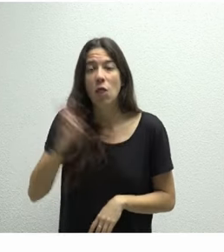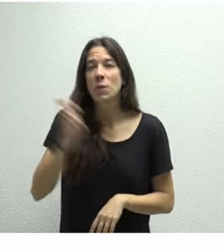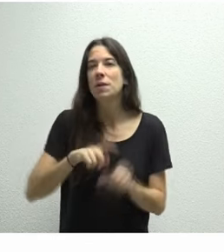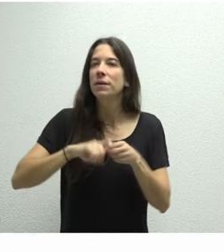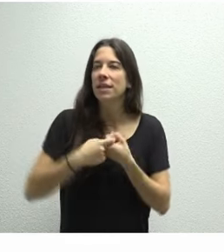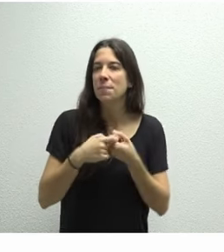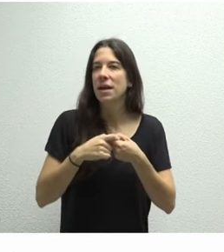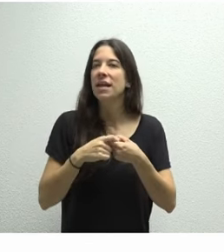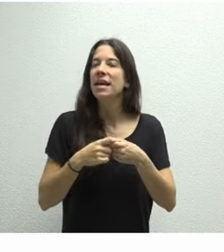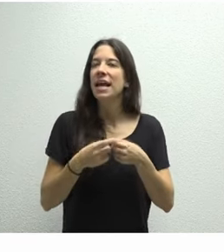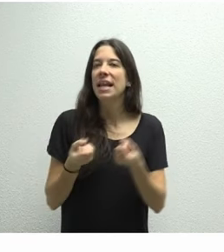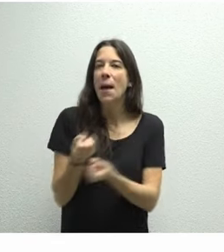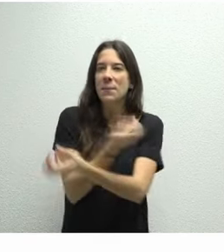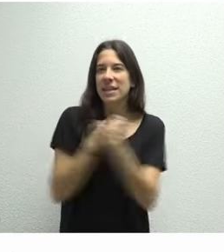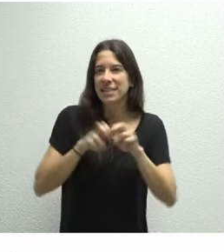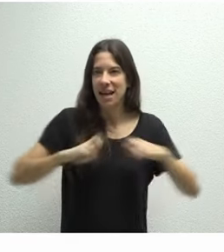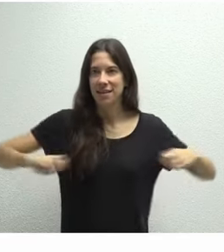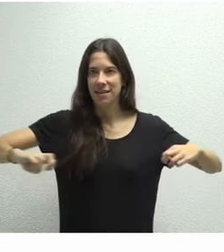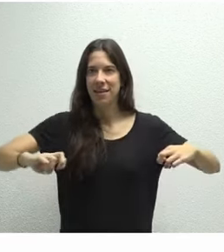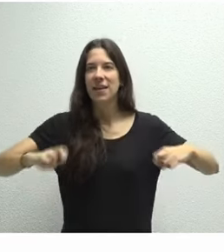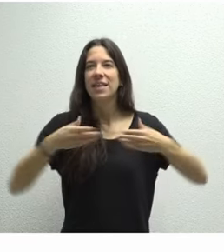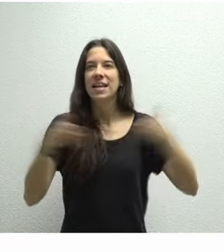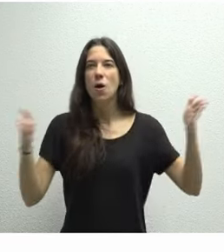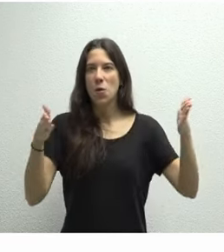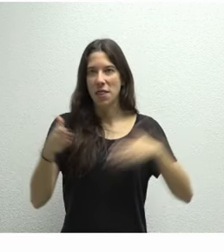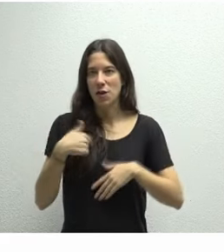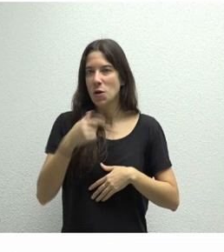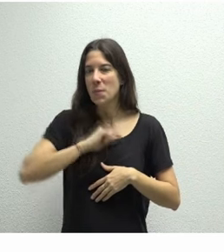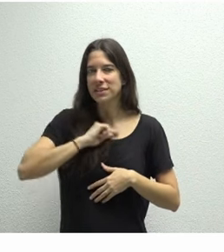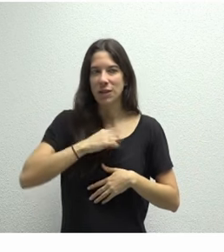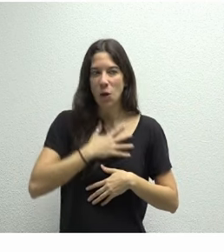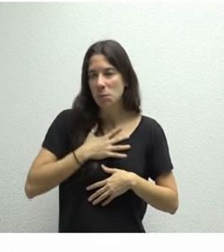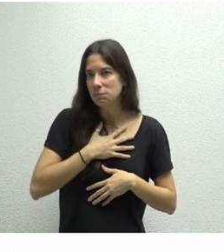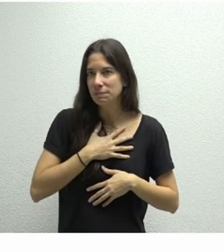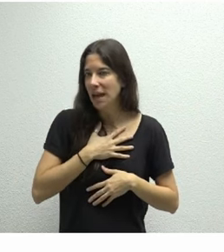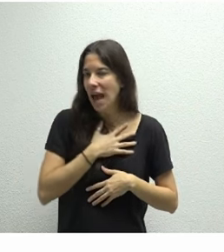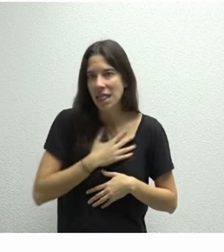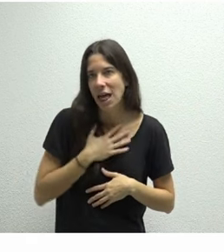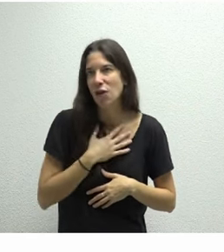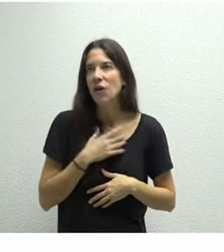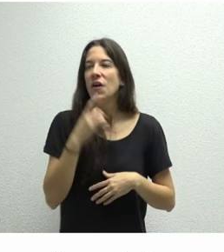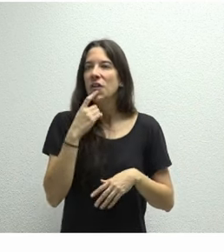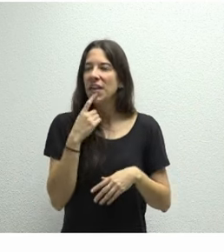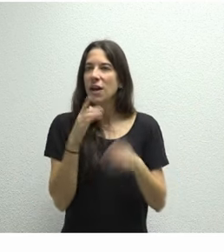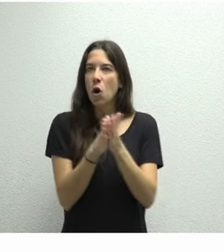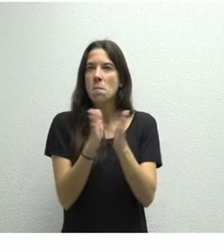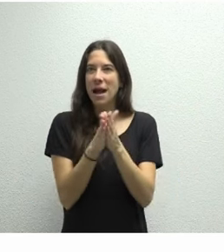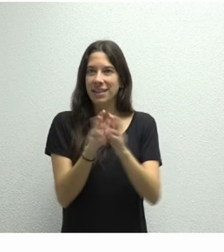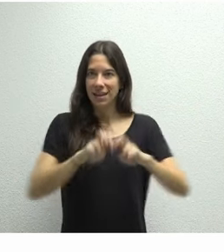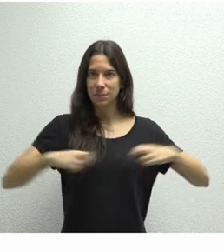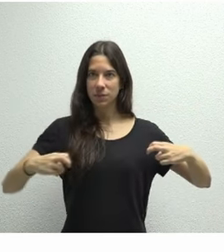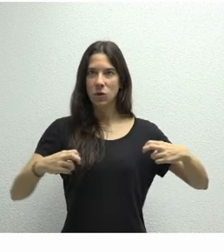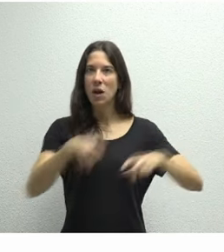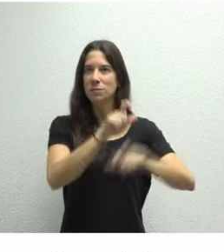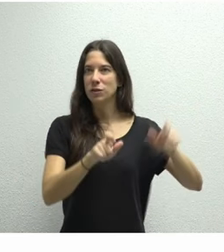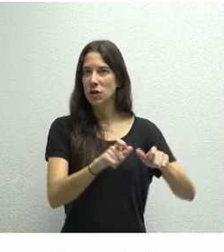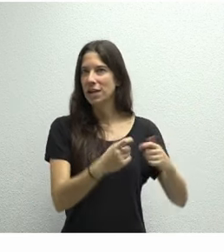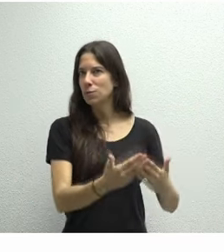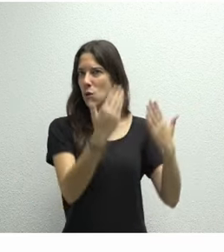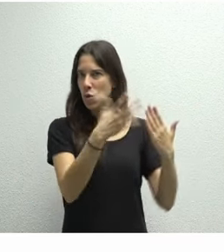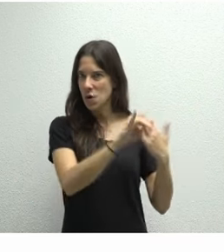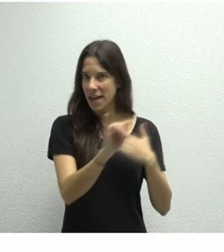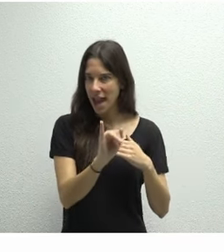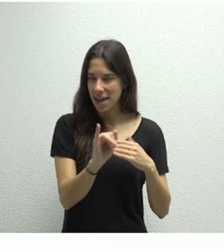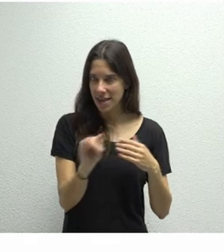mesa de inauguración no solamente por compartir esta mesa con con las personas tan ilustres que que me acompañan sino por lo